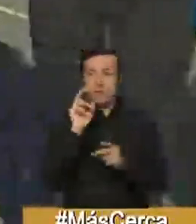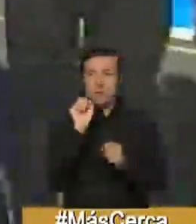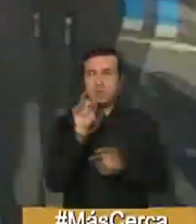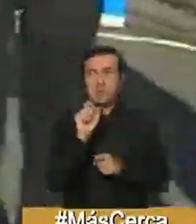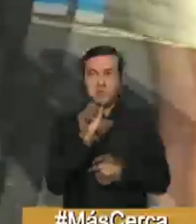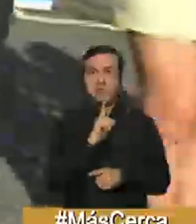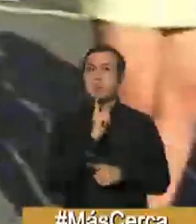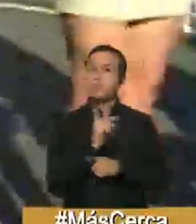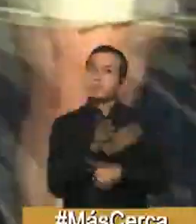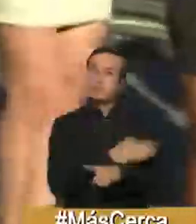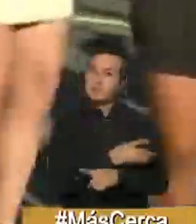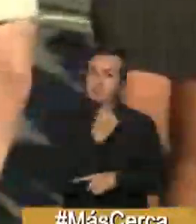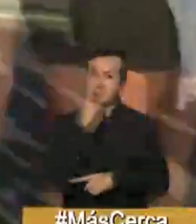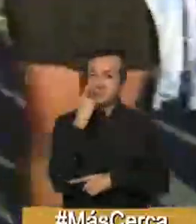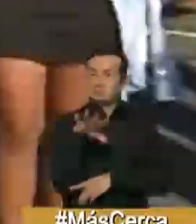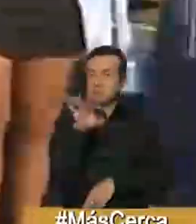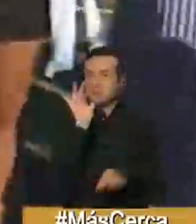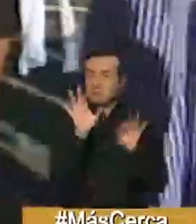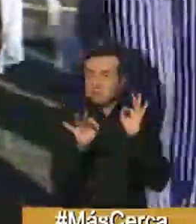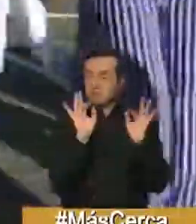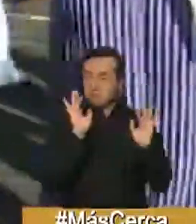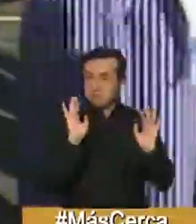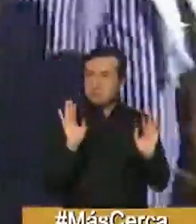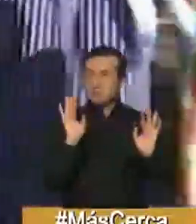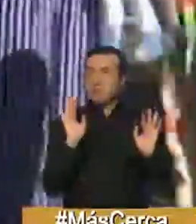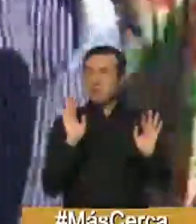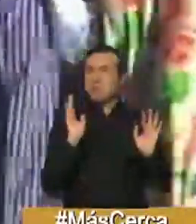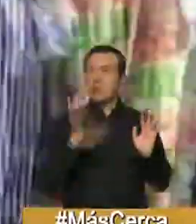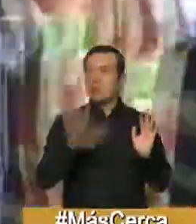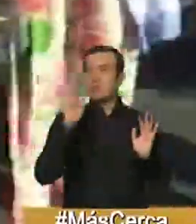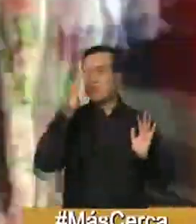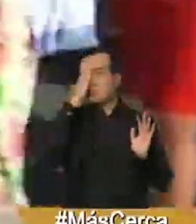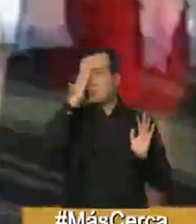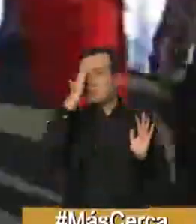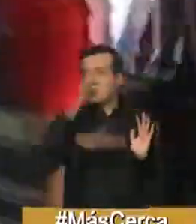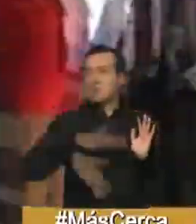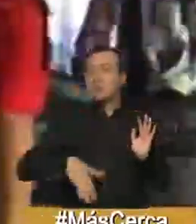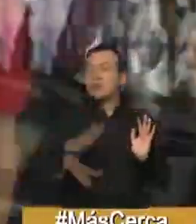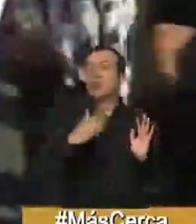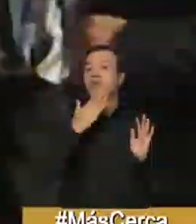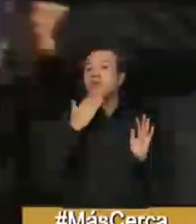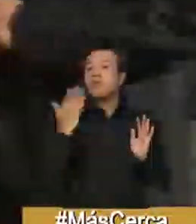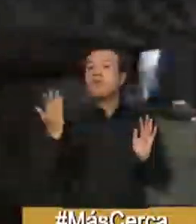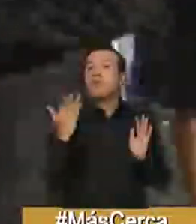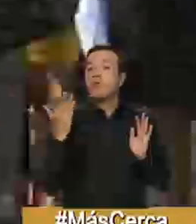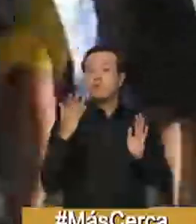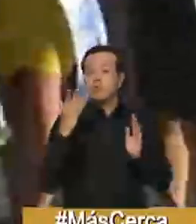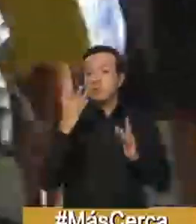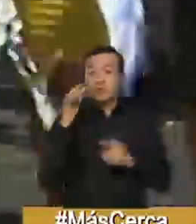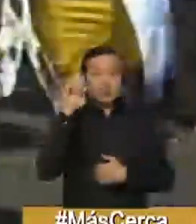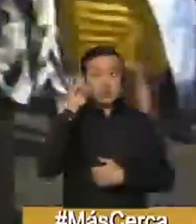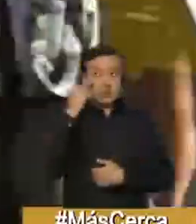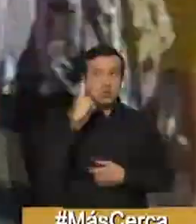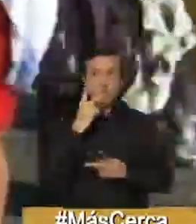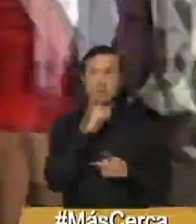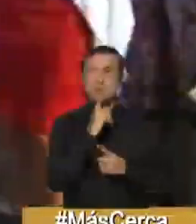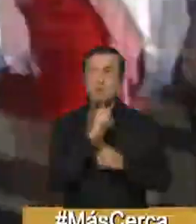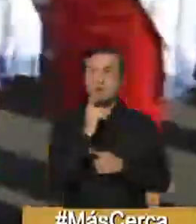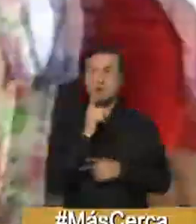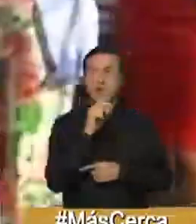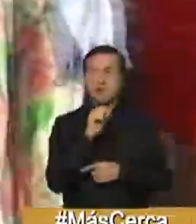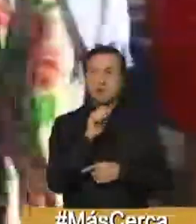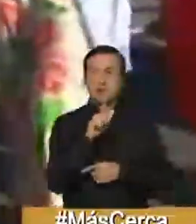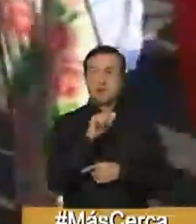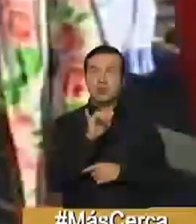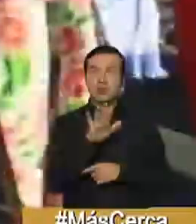claro, una preelección vamos a hacer en este momento para ver qué tanto conocen de San Golquí. Vamos a ver por acá, Natalie,